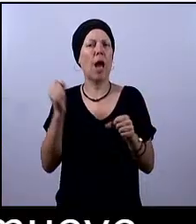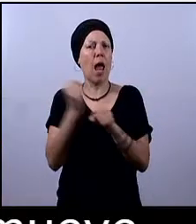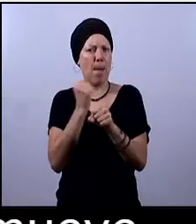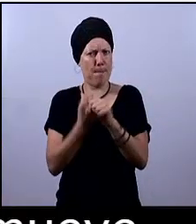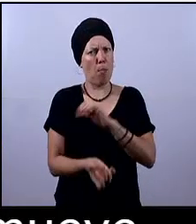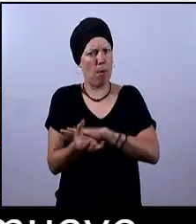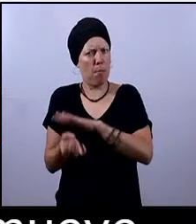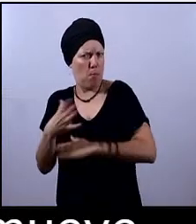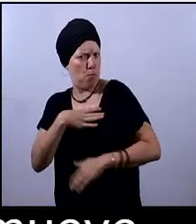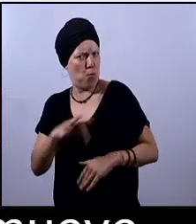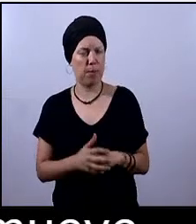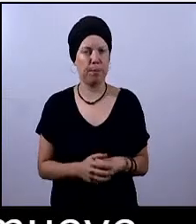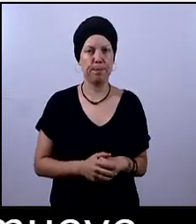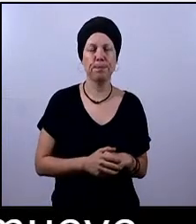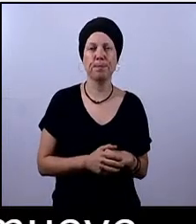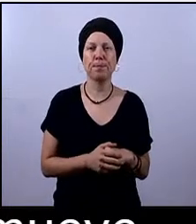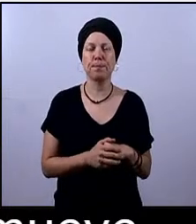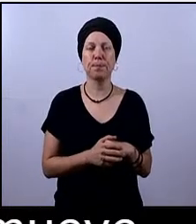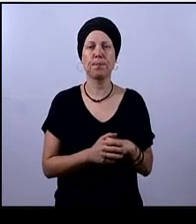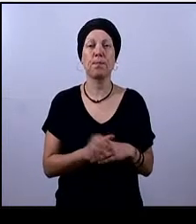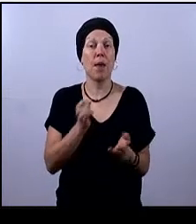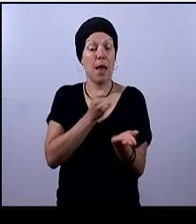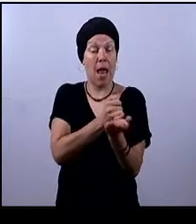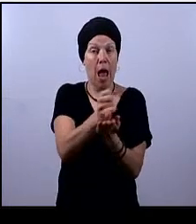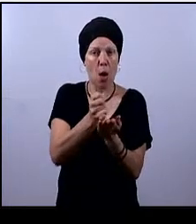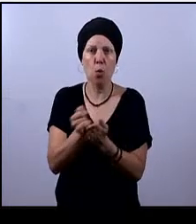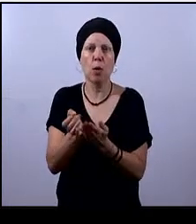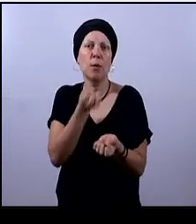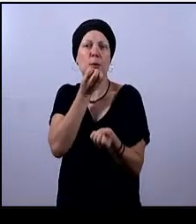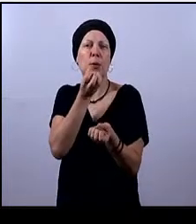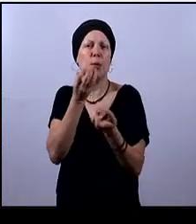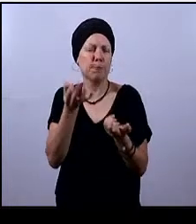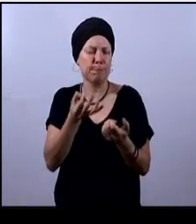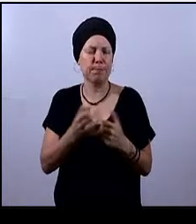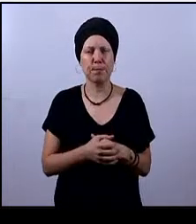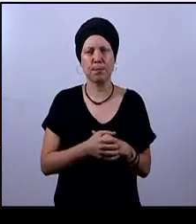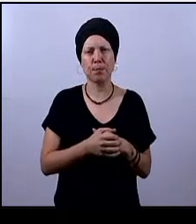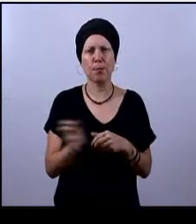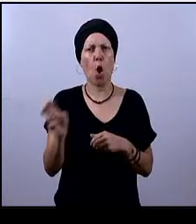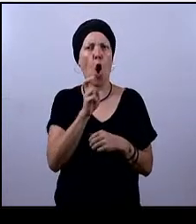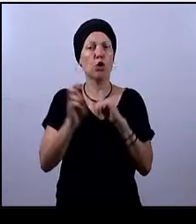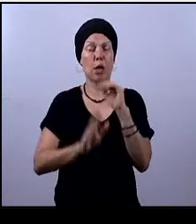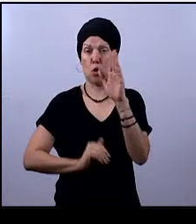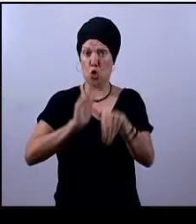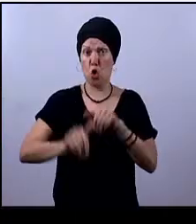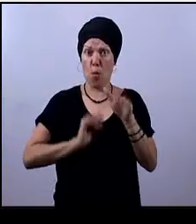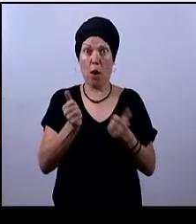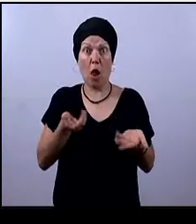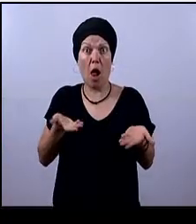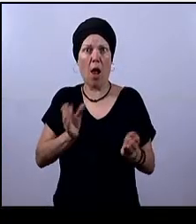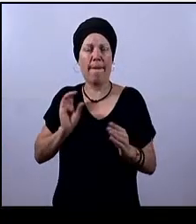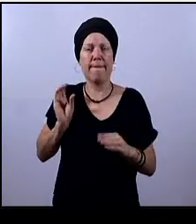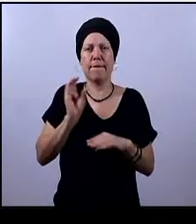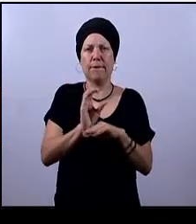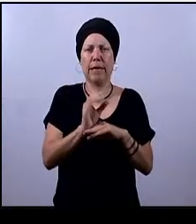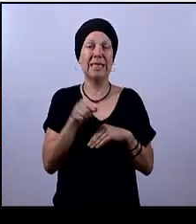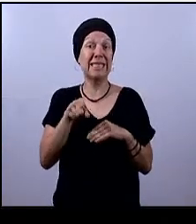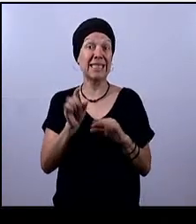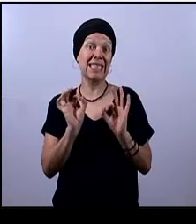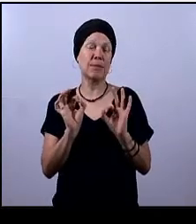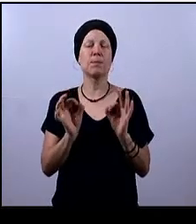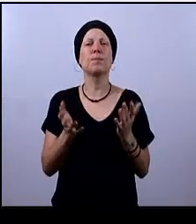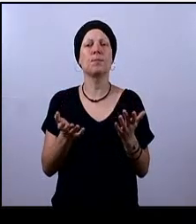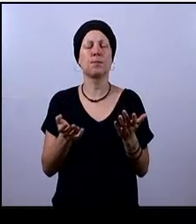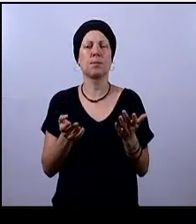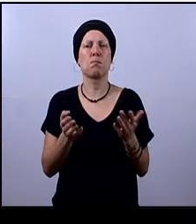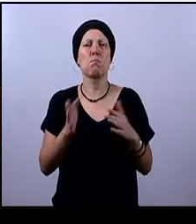empleo. En relación con la agricultura, les informo de otra convocatoria de ayudas, en este caso